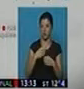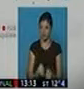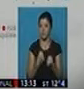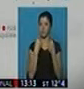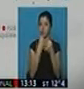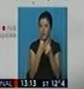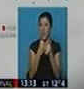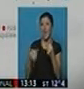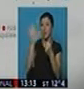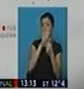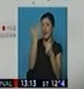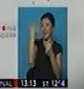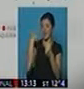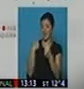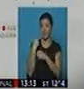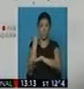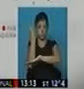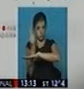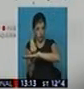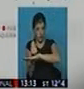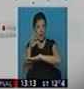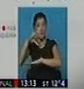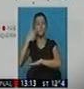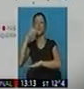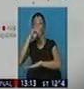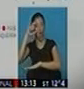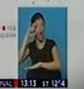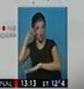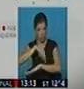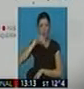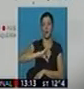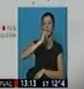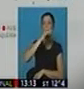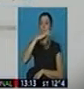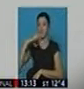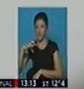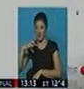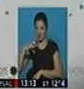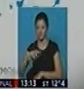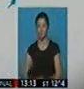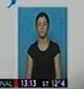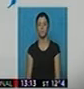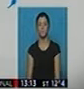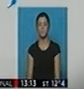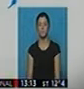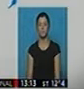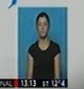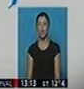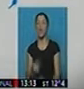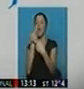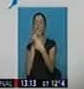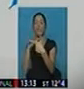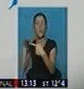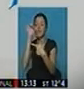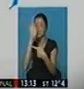avances en regiones dominadas tradicionalmente por el Partido Socialista en Andalucía y Extremadura. Las 2 únicas regiones